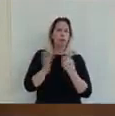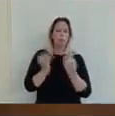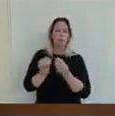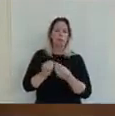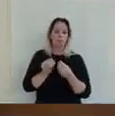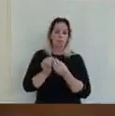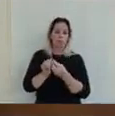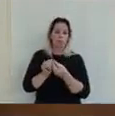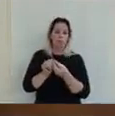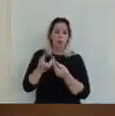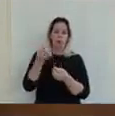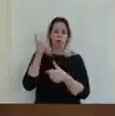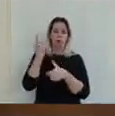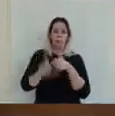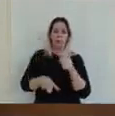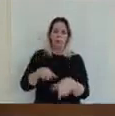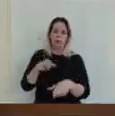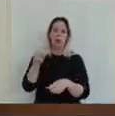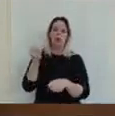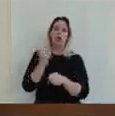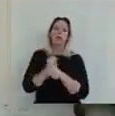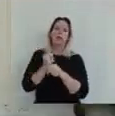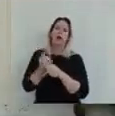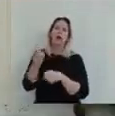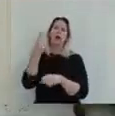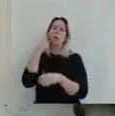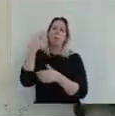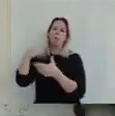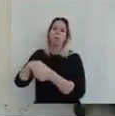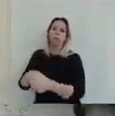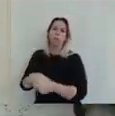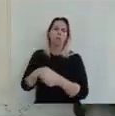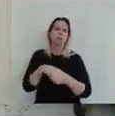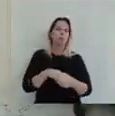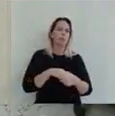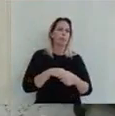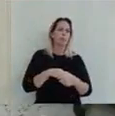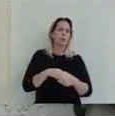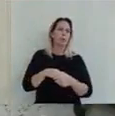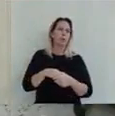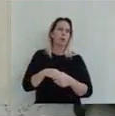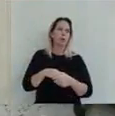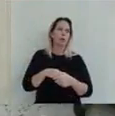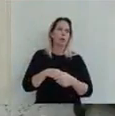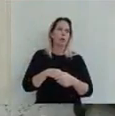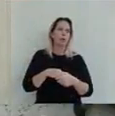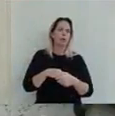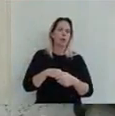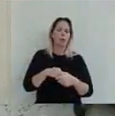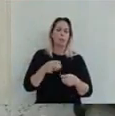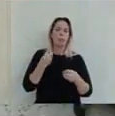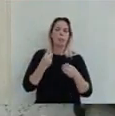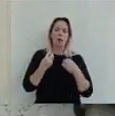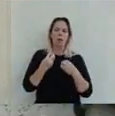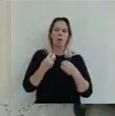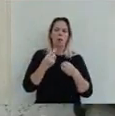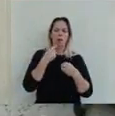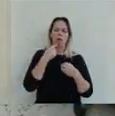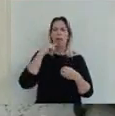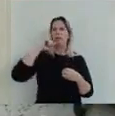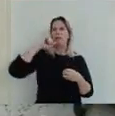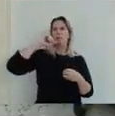municipales, y tengo los nombres de cada uno, y fue una nota que le he emitido al Consejo para repudiar el mismo, que espero que en la próxima